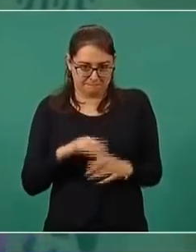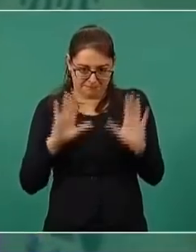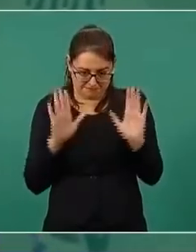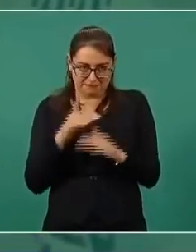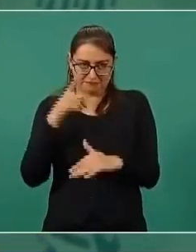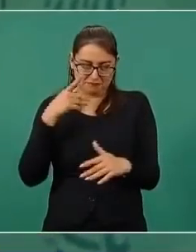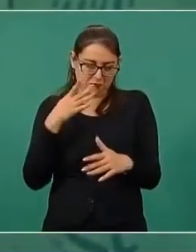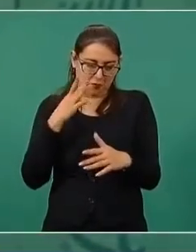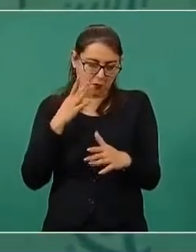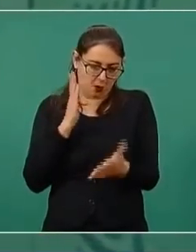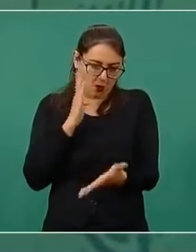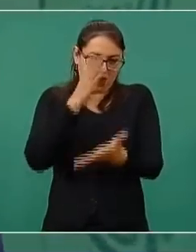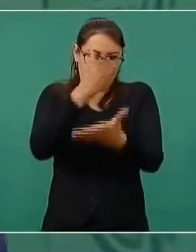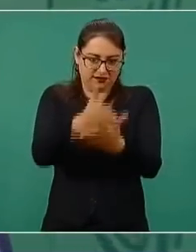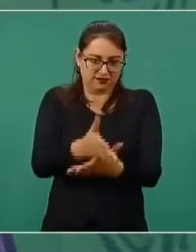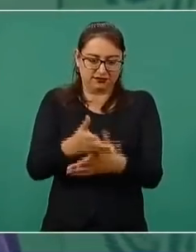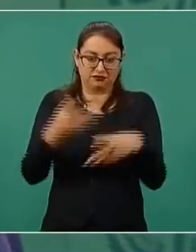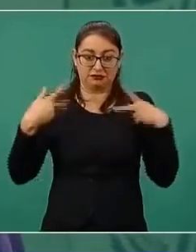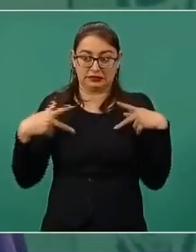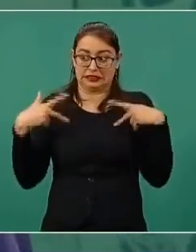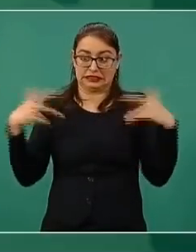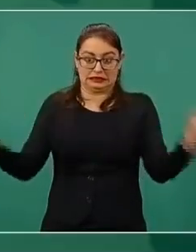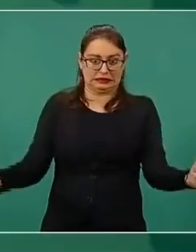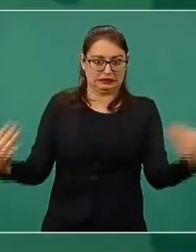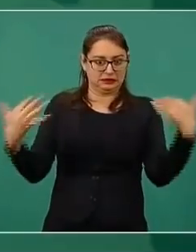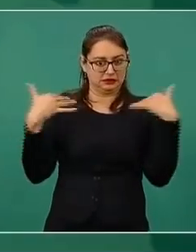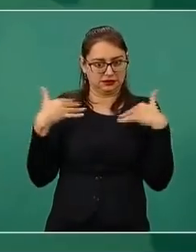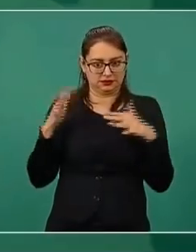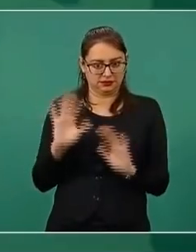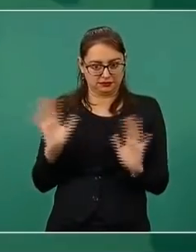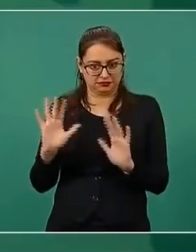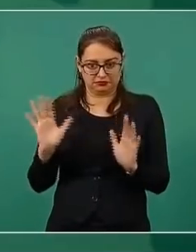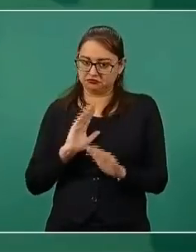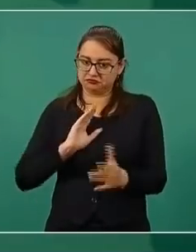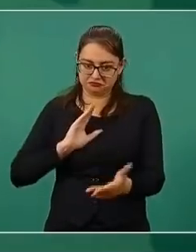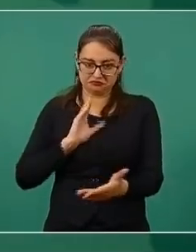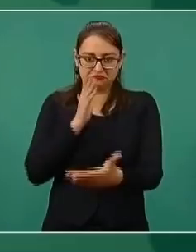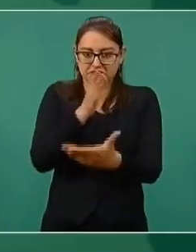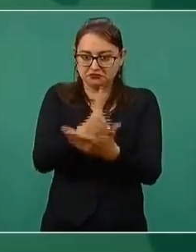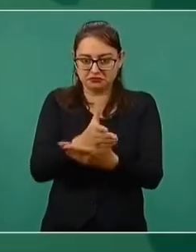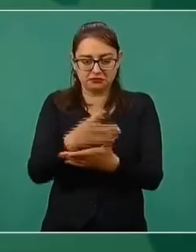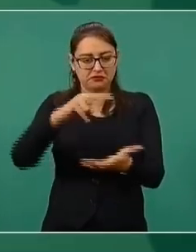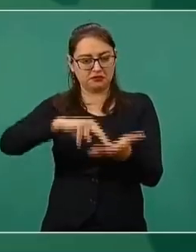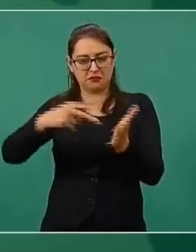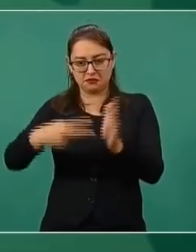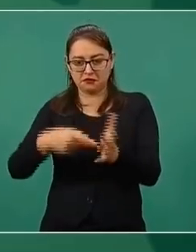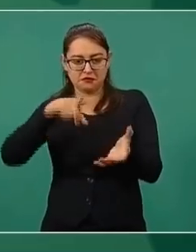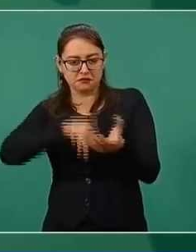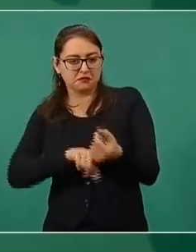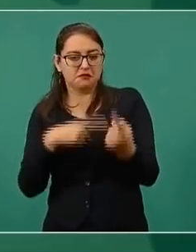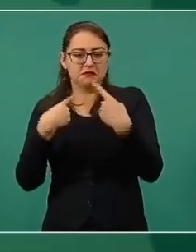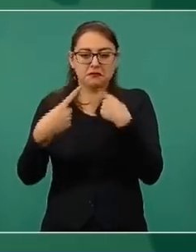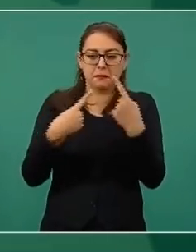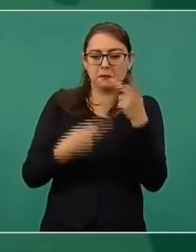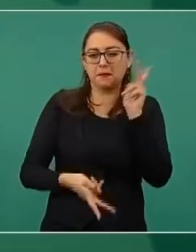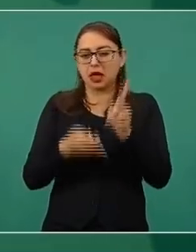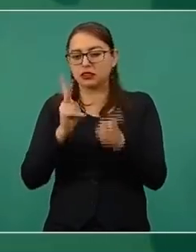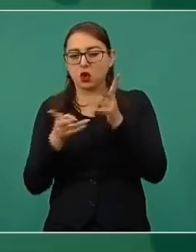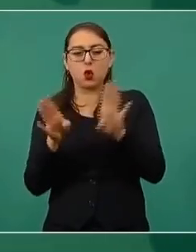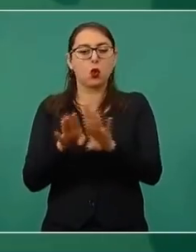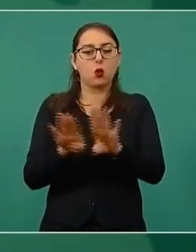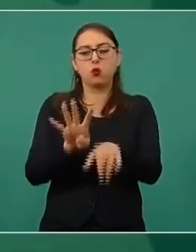de que iba yo a ver ese trabajo, a hablar con los ingenieros electricistas que